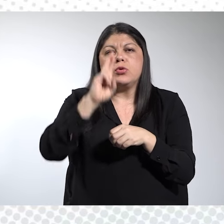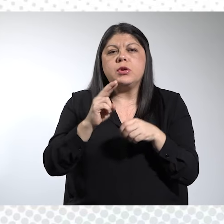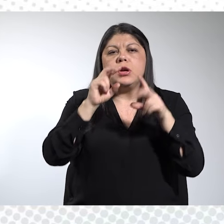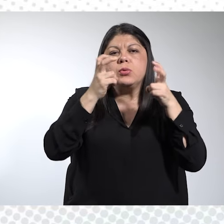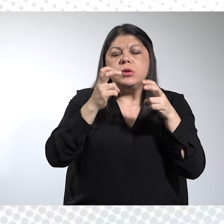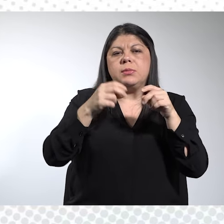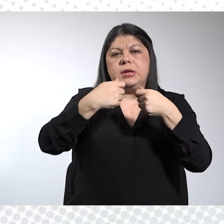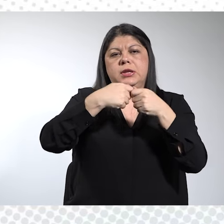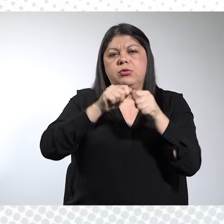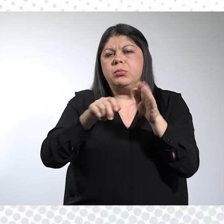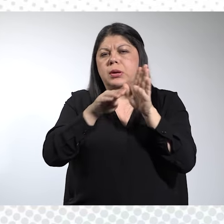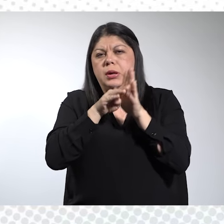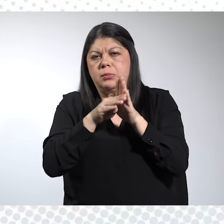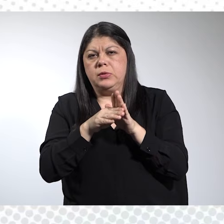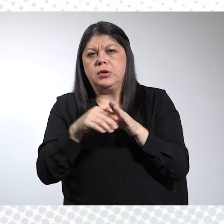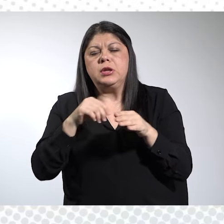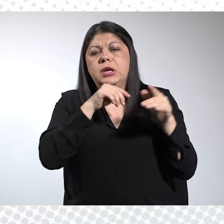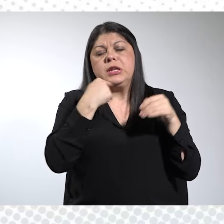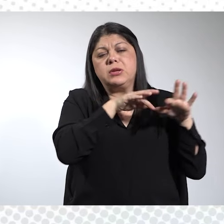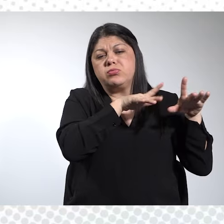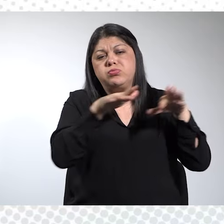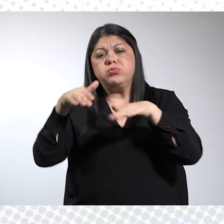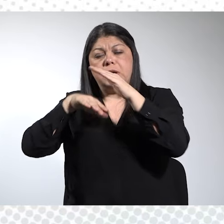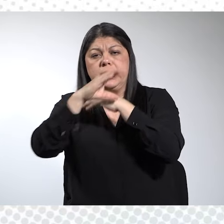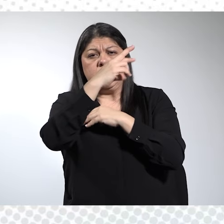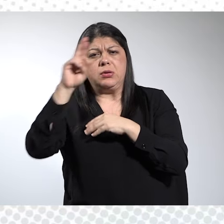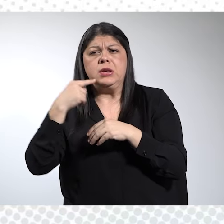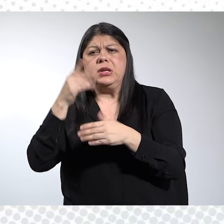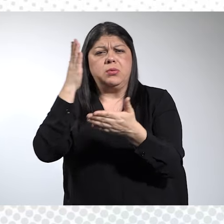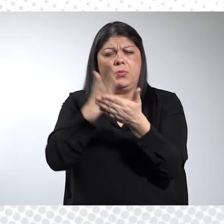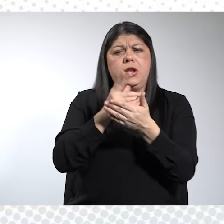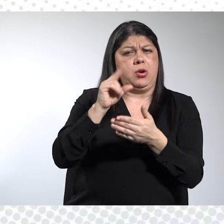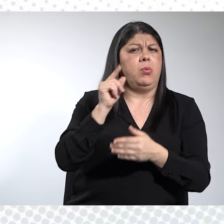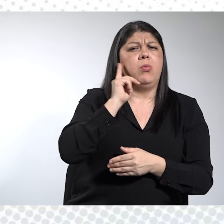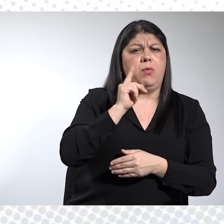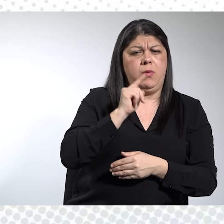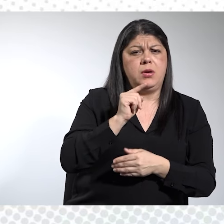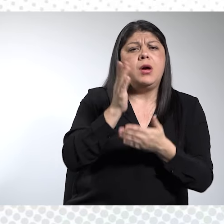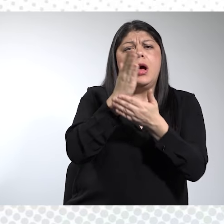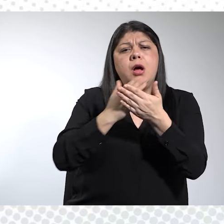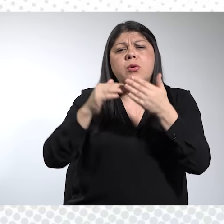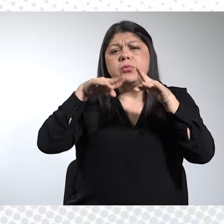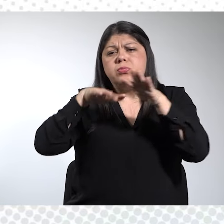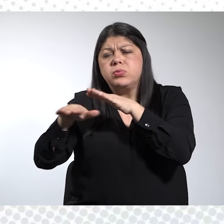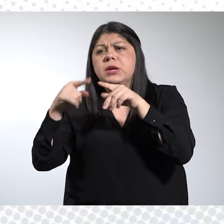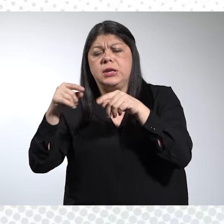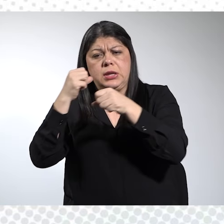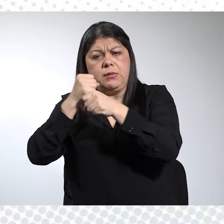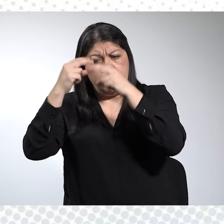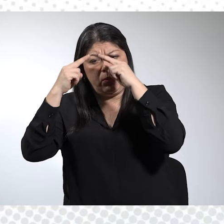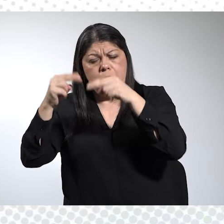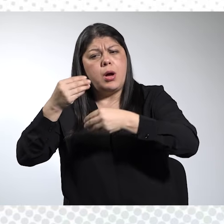de romper paradigmas. Se han dicho que todos los migrantes vienen a hacer, no, eso es falso. O sea, a ver, hay gente que viene aquí a trabajar con